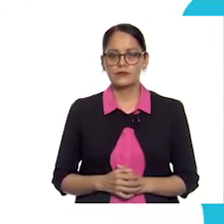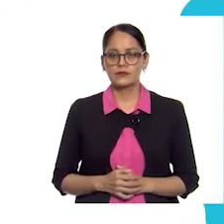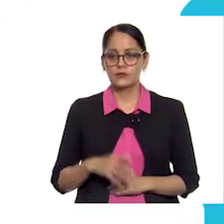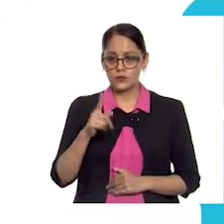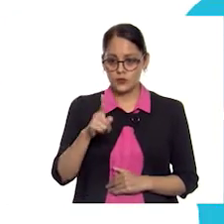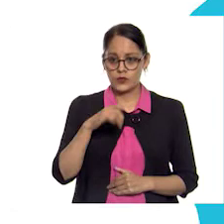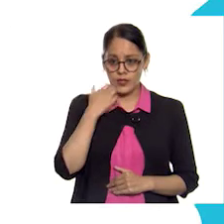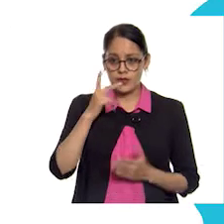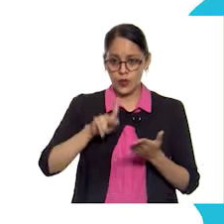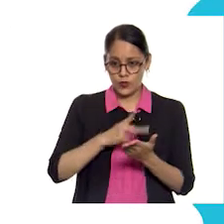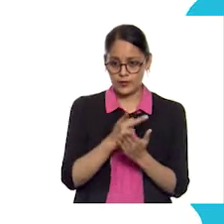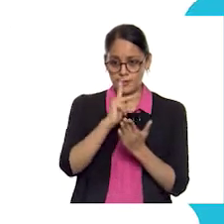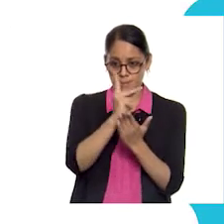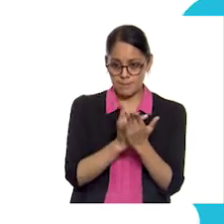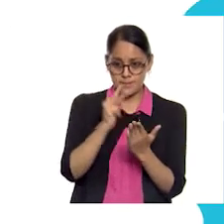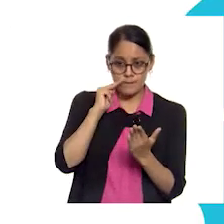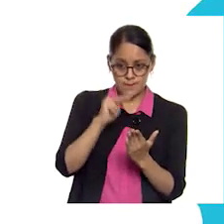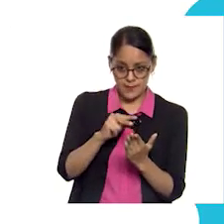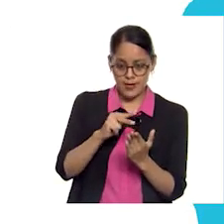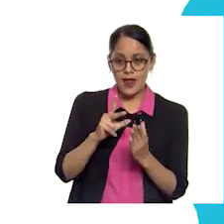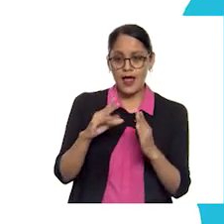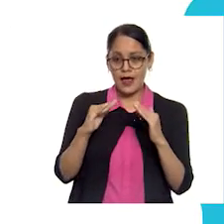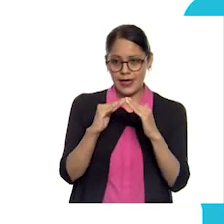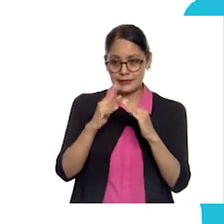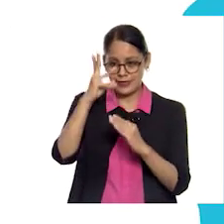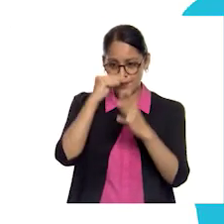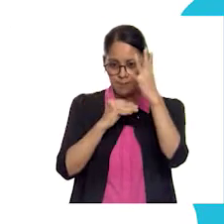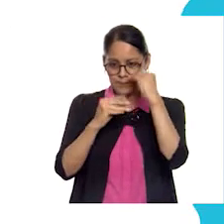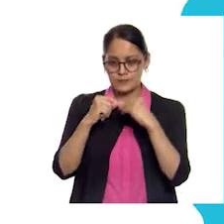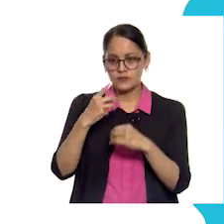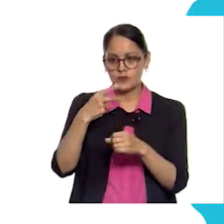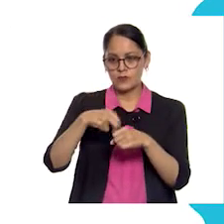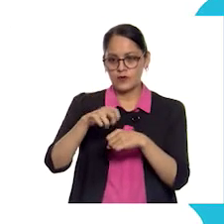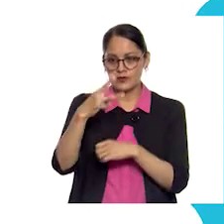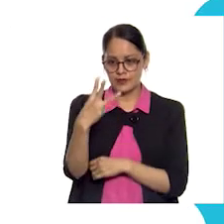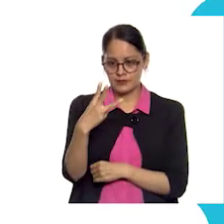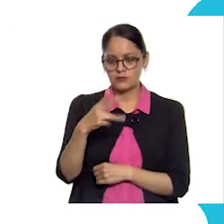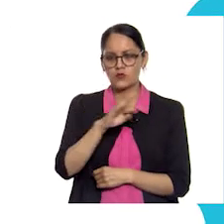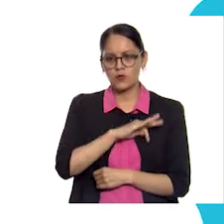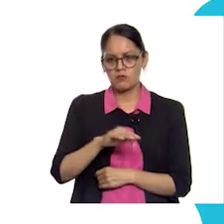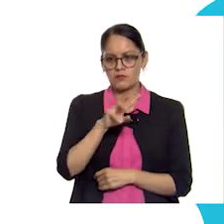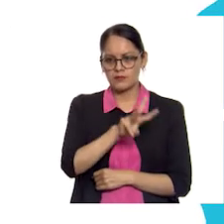Si quieres volver a ver los programas de Aprende en Casa 3, los puedes encontrar